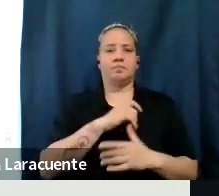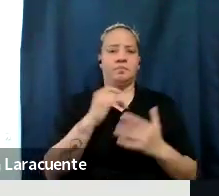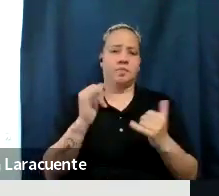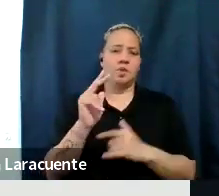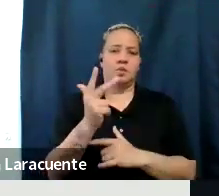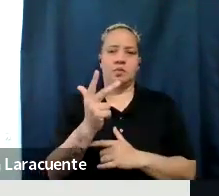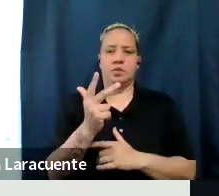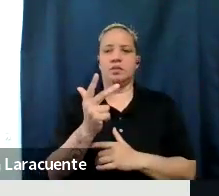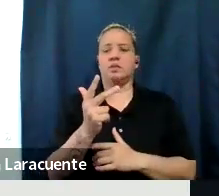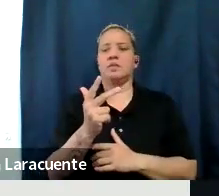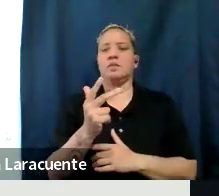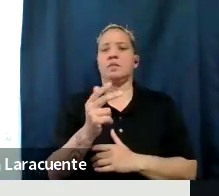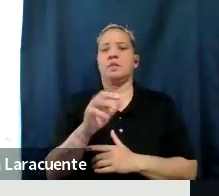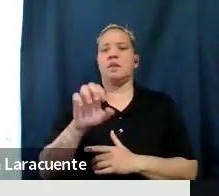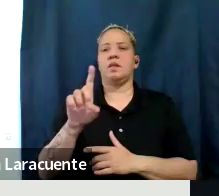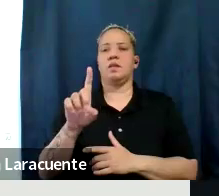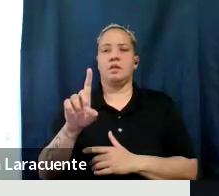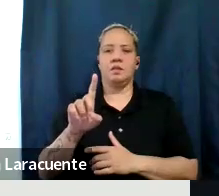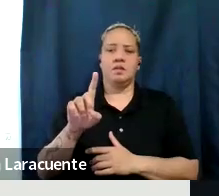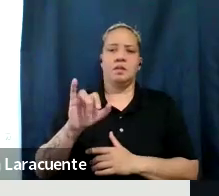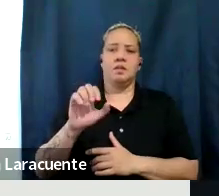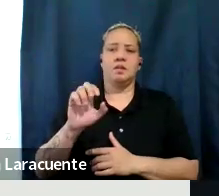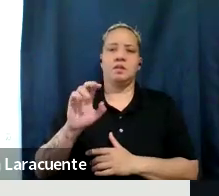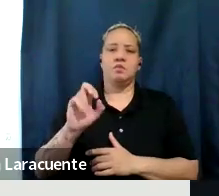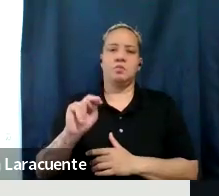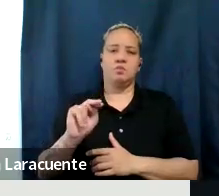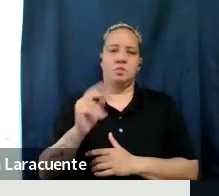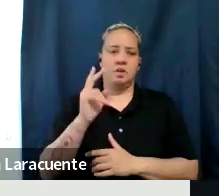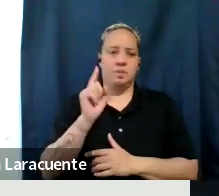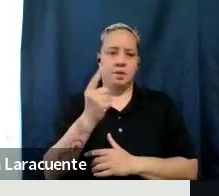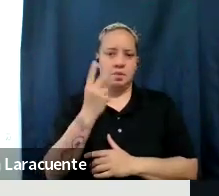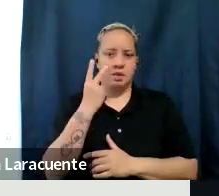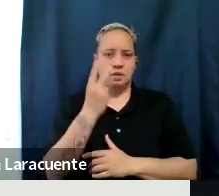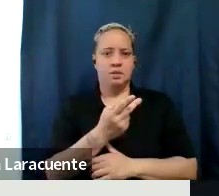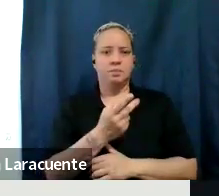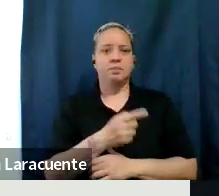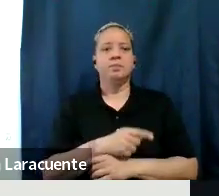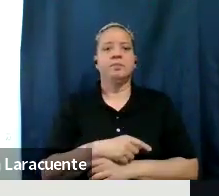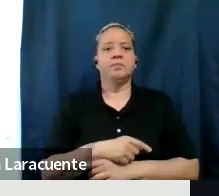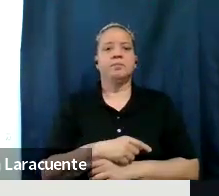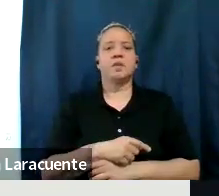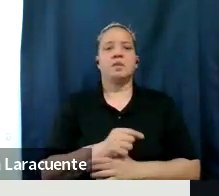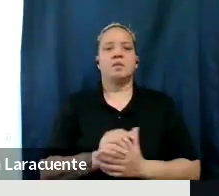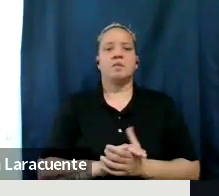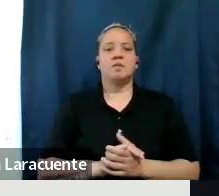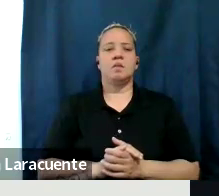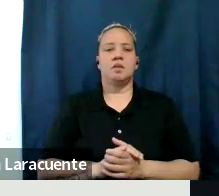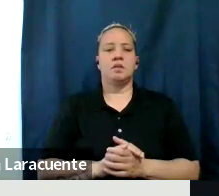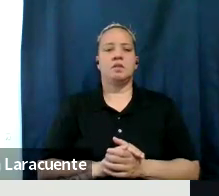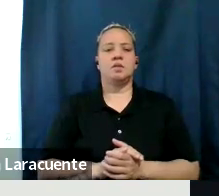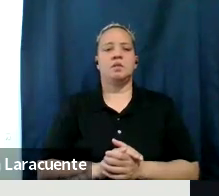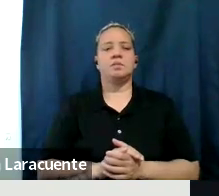tercera edición, la primera edición es la que ven por orden, es la de Seix Barral que